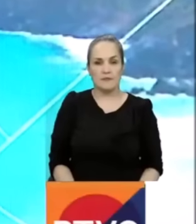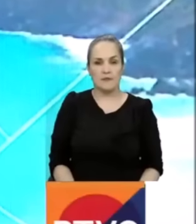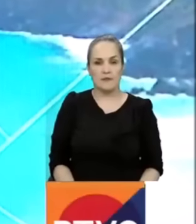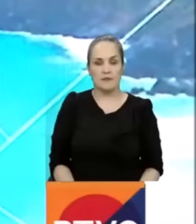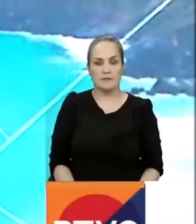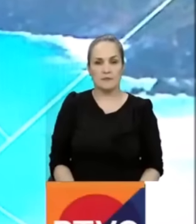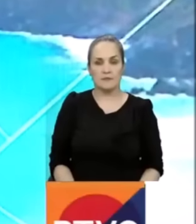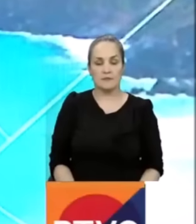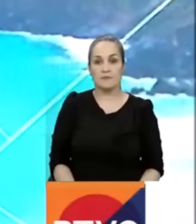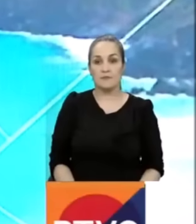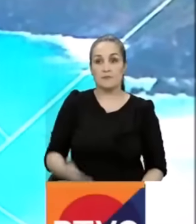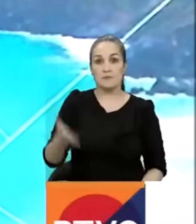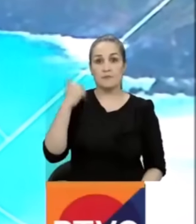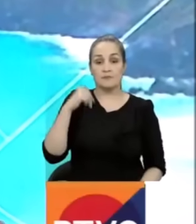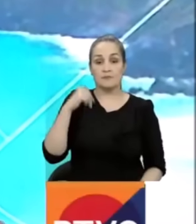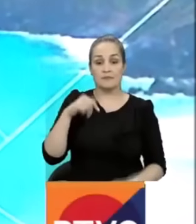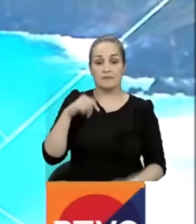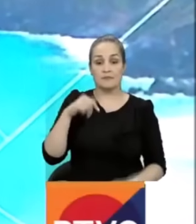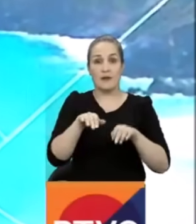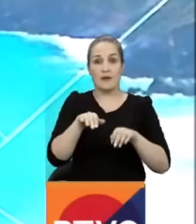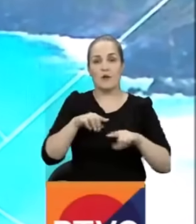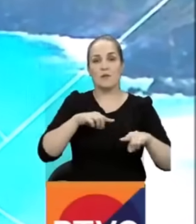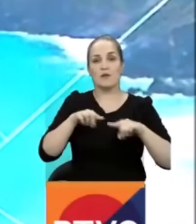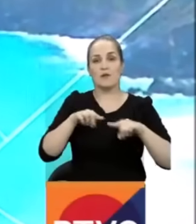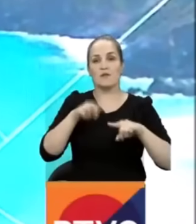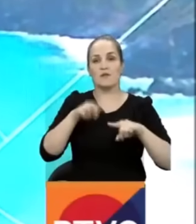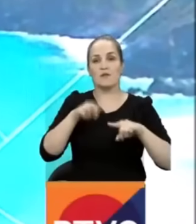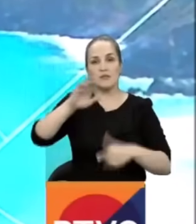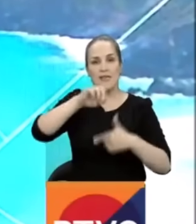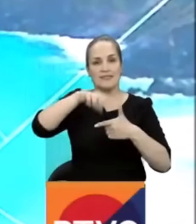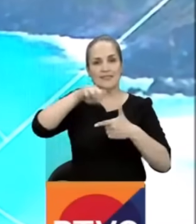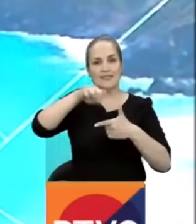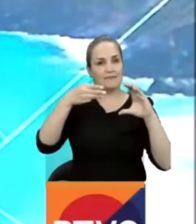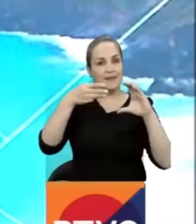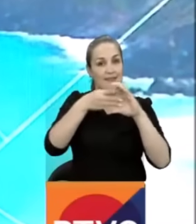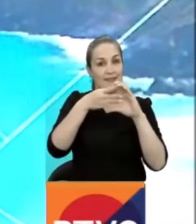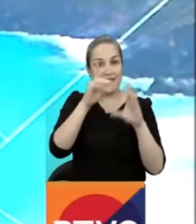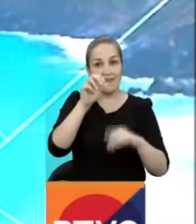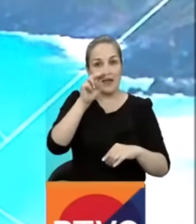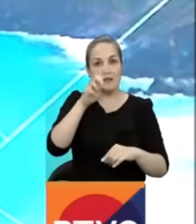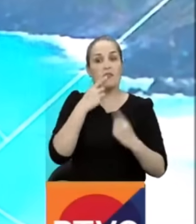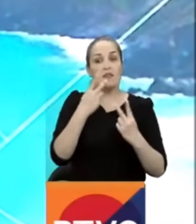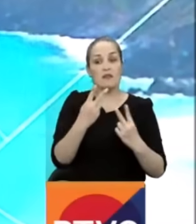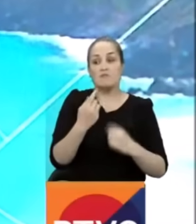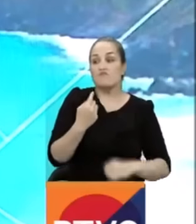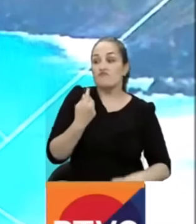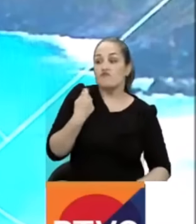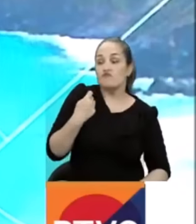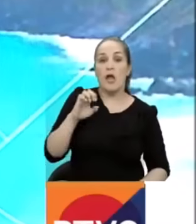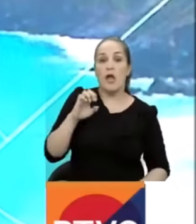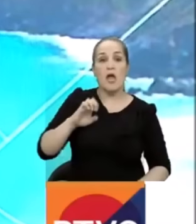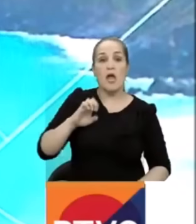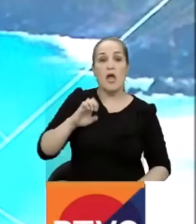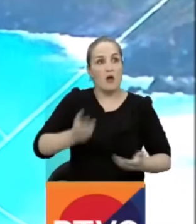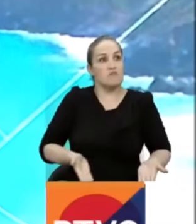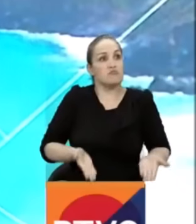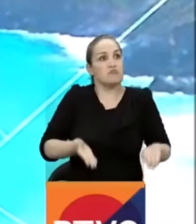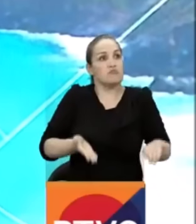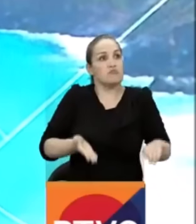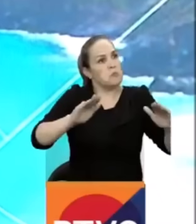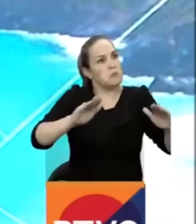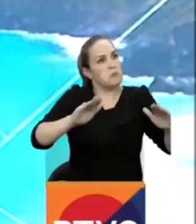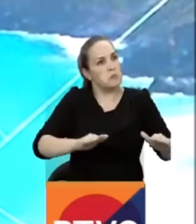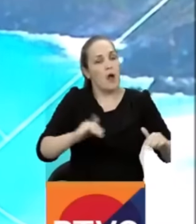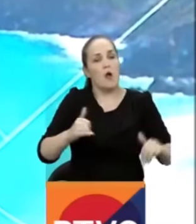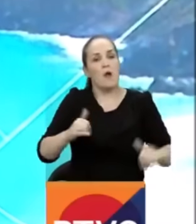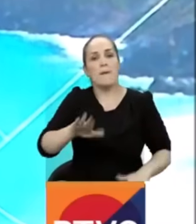Luego de que el Departamento Administrativo Nacional de Estadística revelara que la inflación bajó en enero, el ministro de Hacienda pidió bajar las